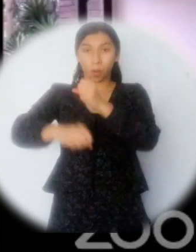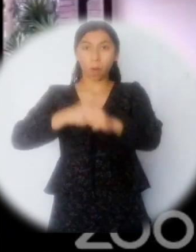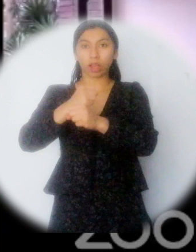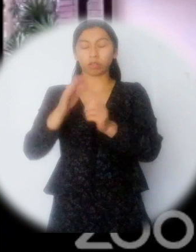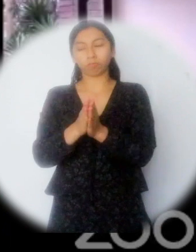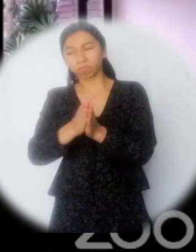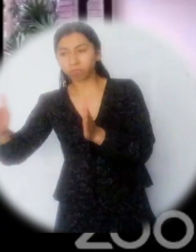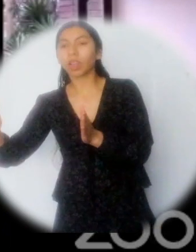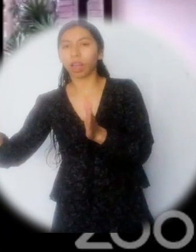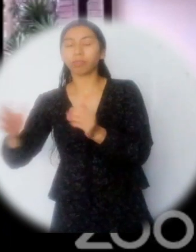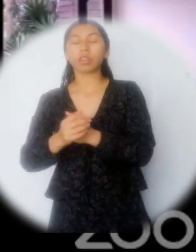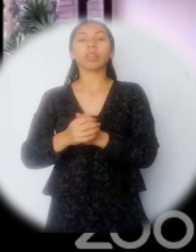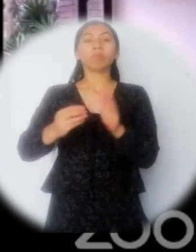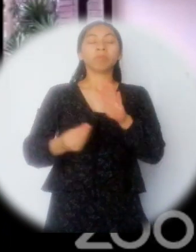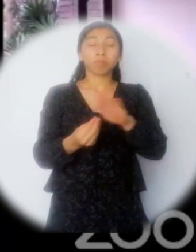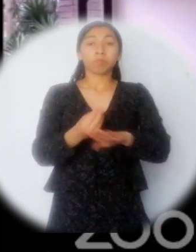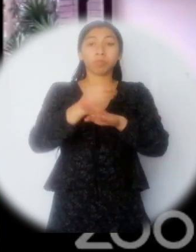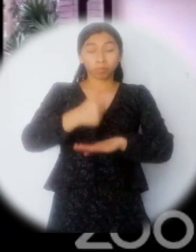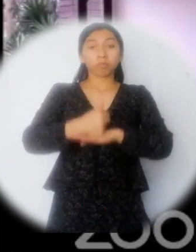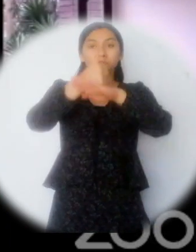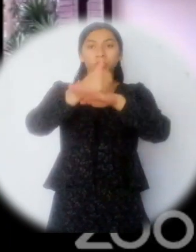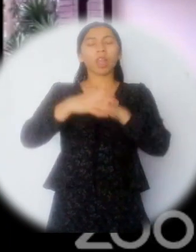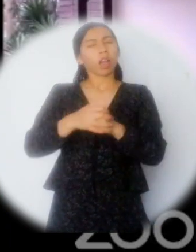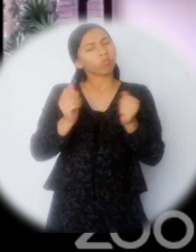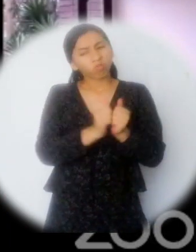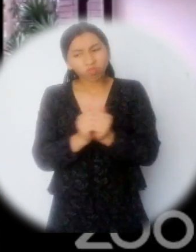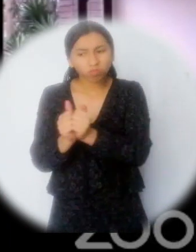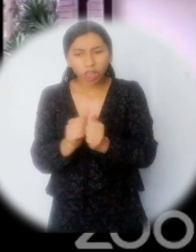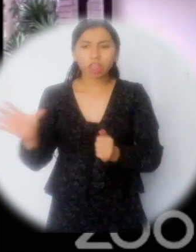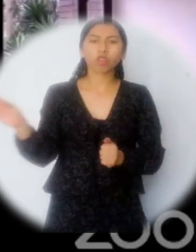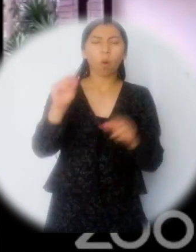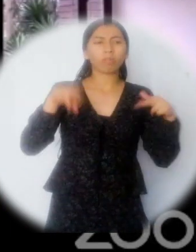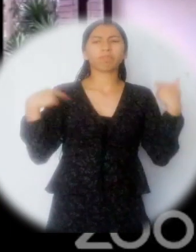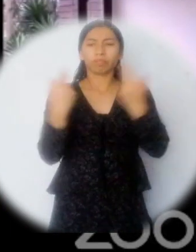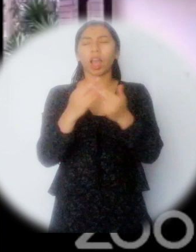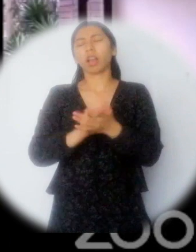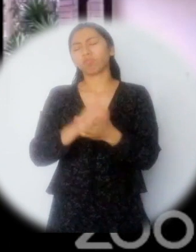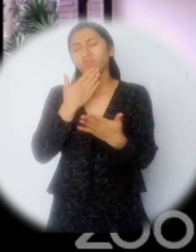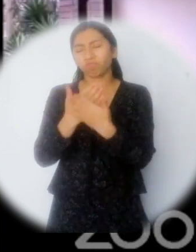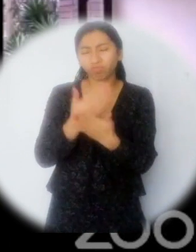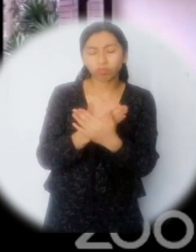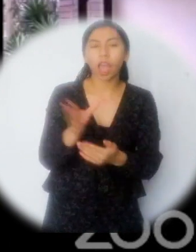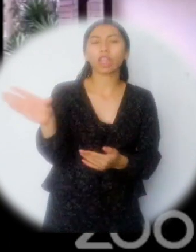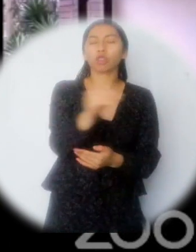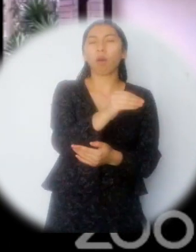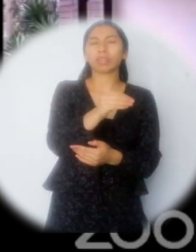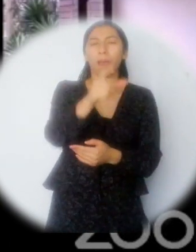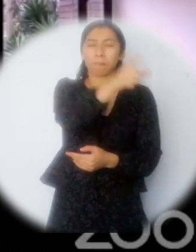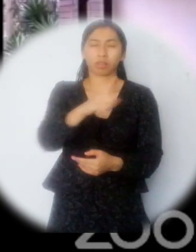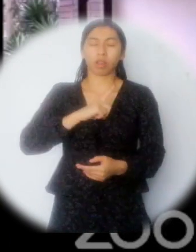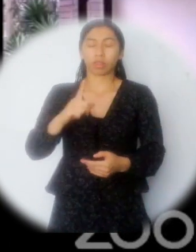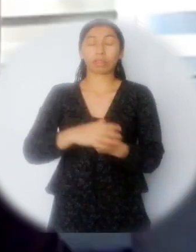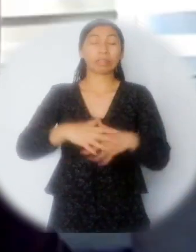la Atención y Reparación Integral a las Víctimas, Ramón Rodríguez Andrade, acompañó toda la sesión y le agradeció a los congresistas la aprobación que calificó